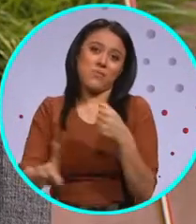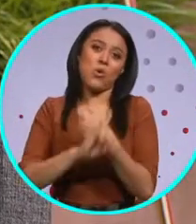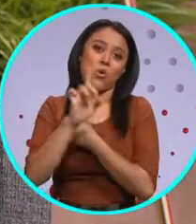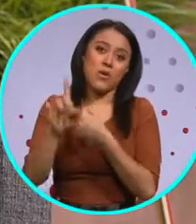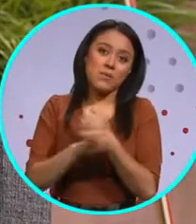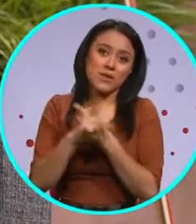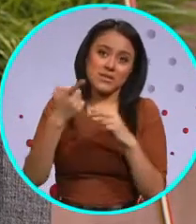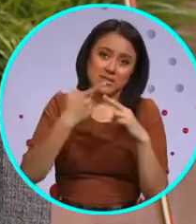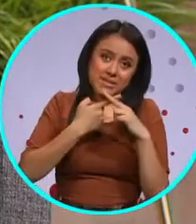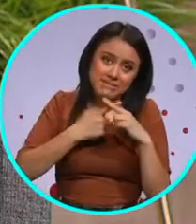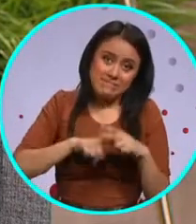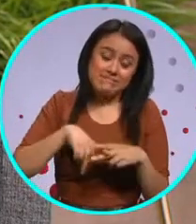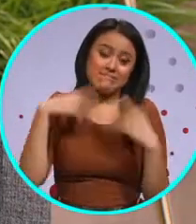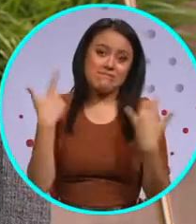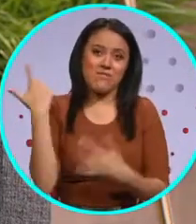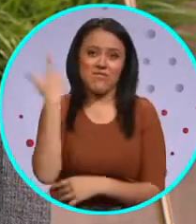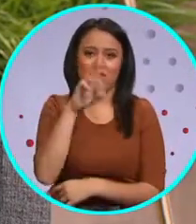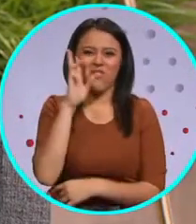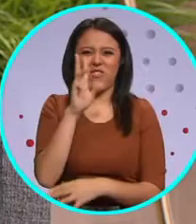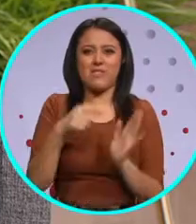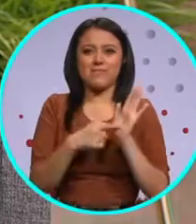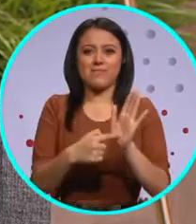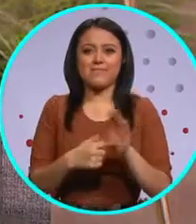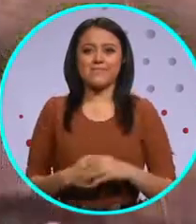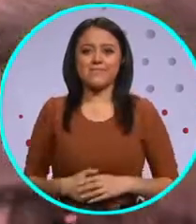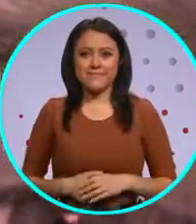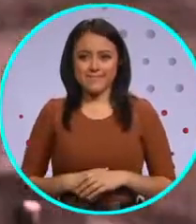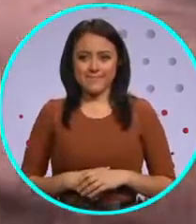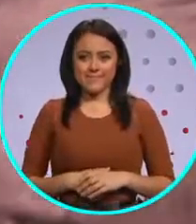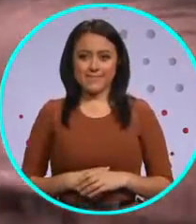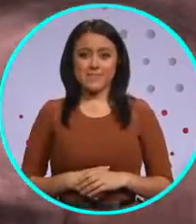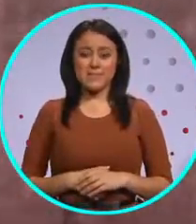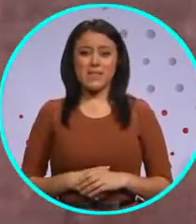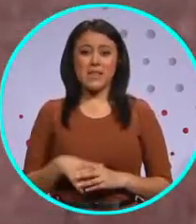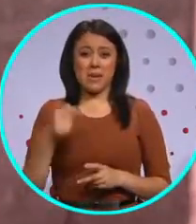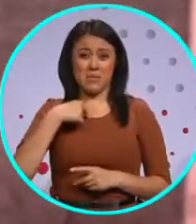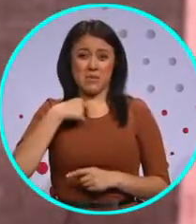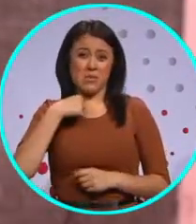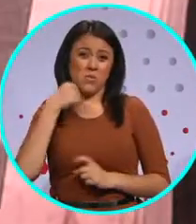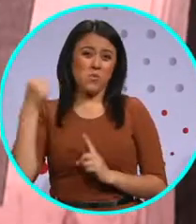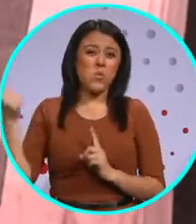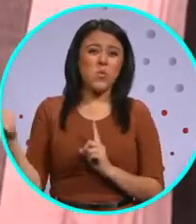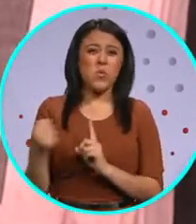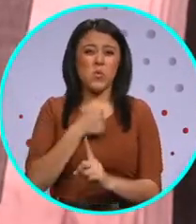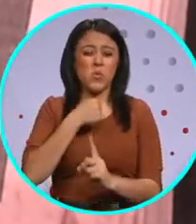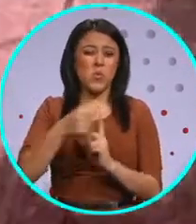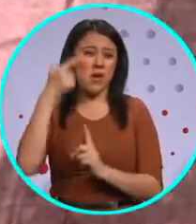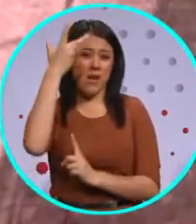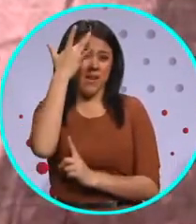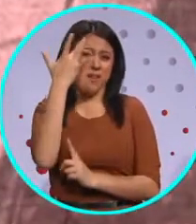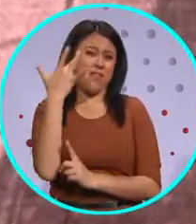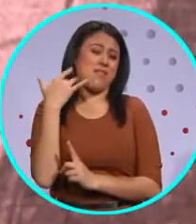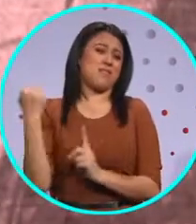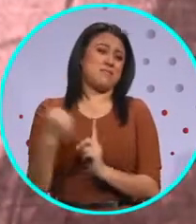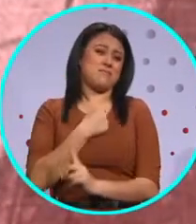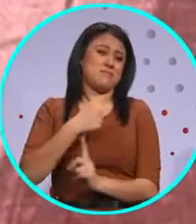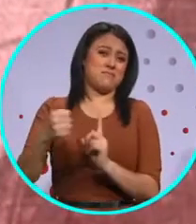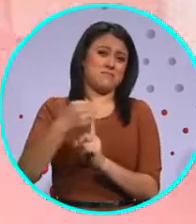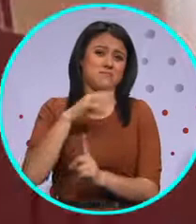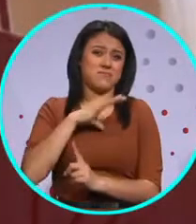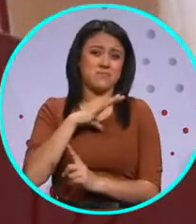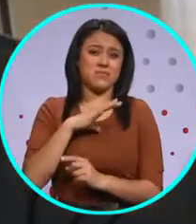la cosa terminó siendo grave empieza a golpear la cara en el cuerpo